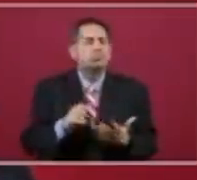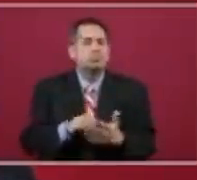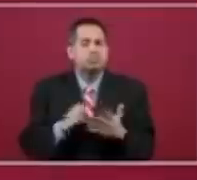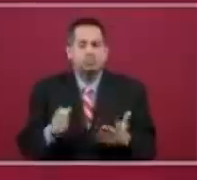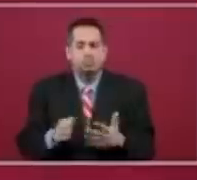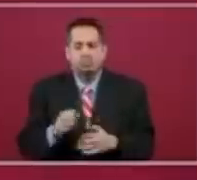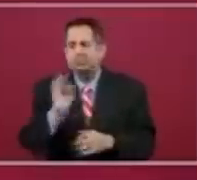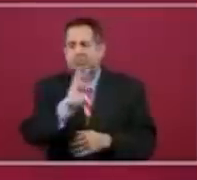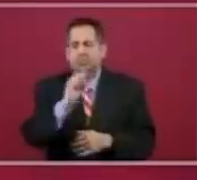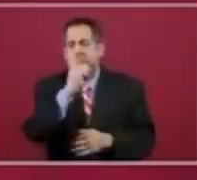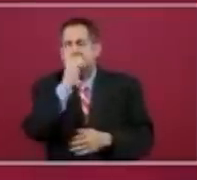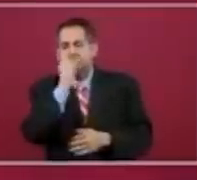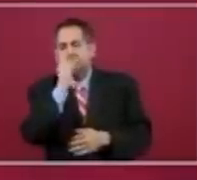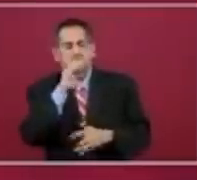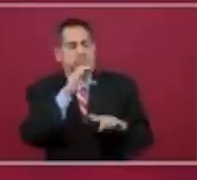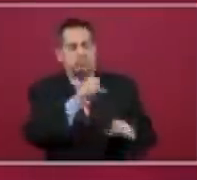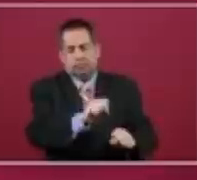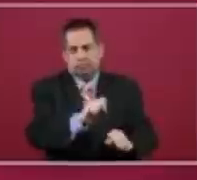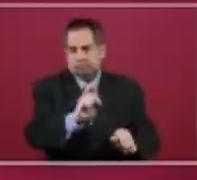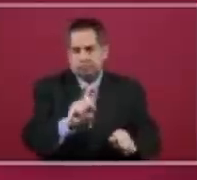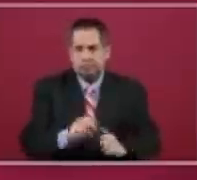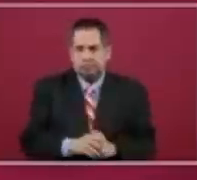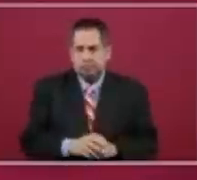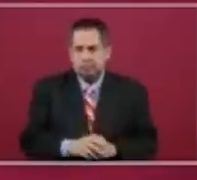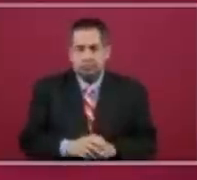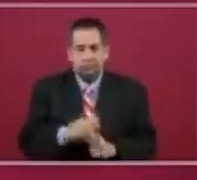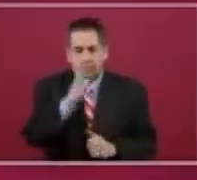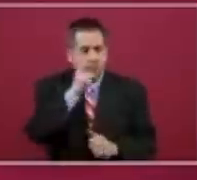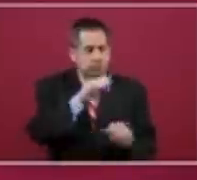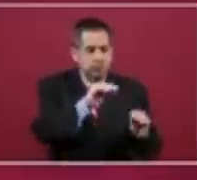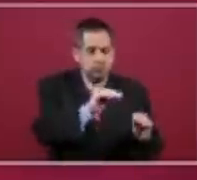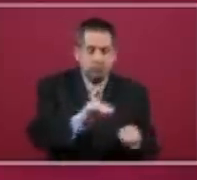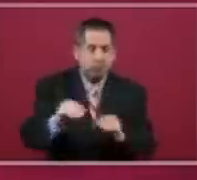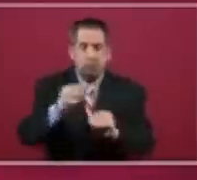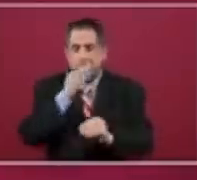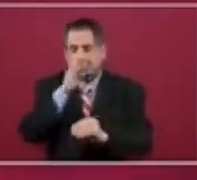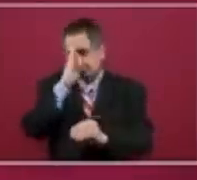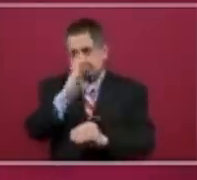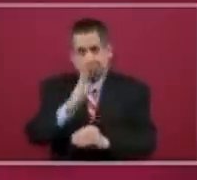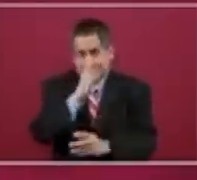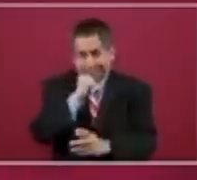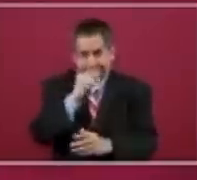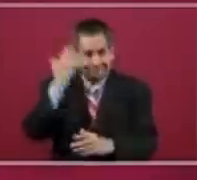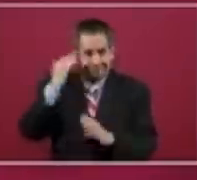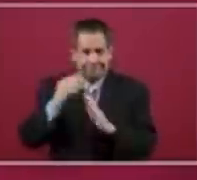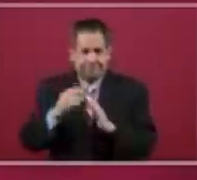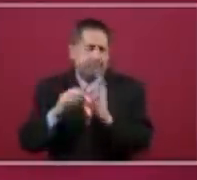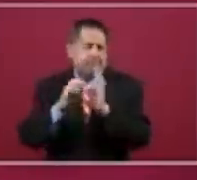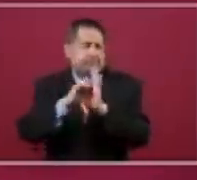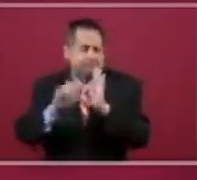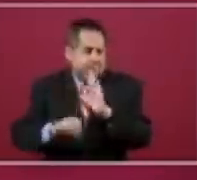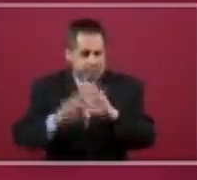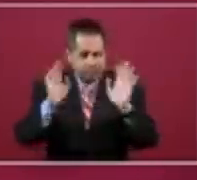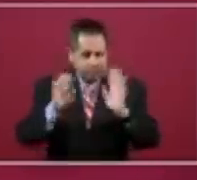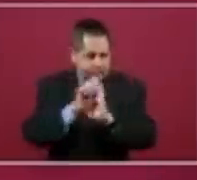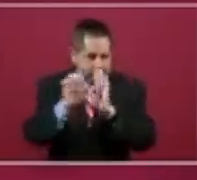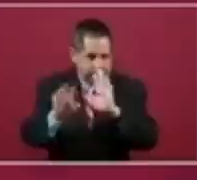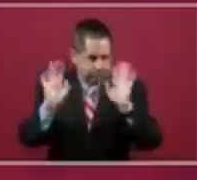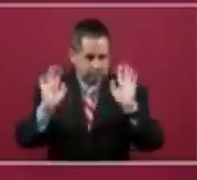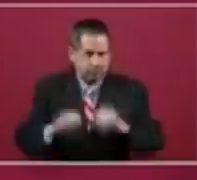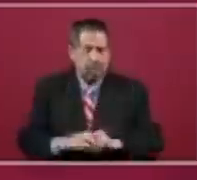un policía. No podían hacerlo de manera directa. Por poner un